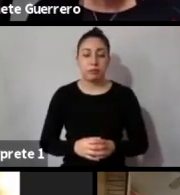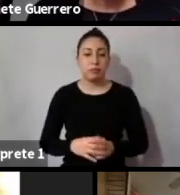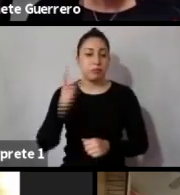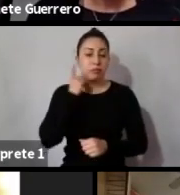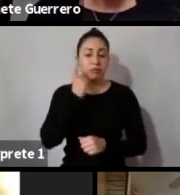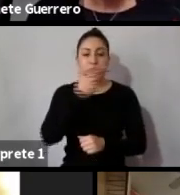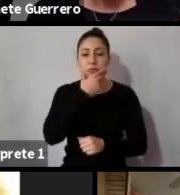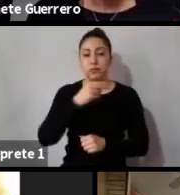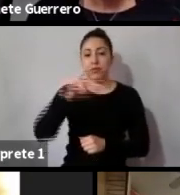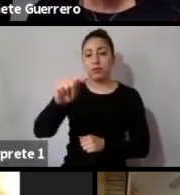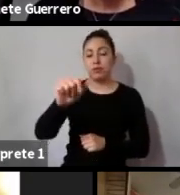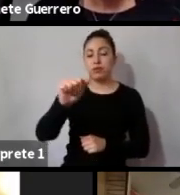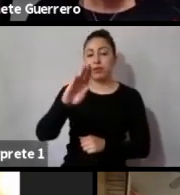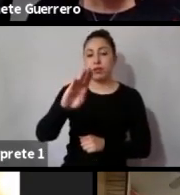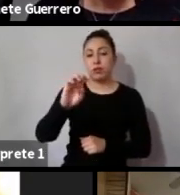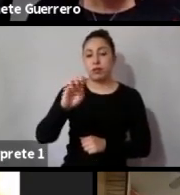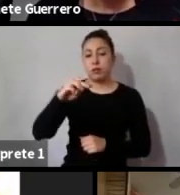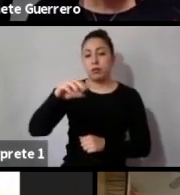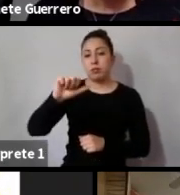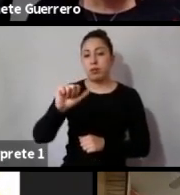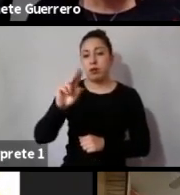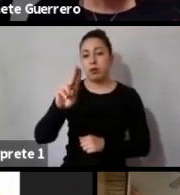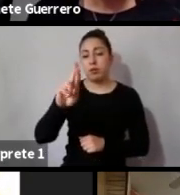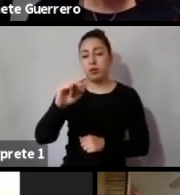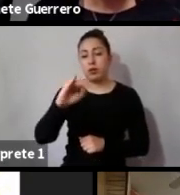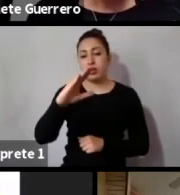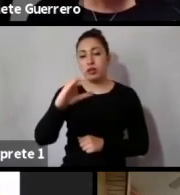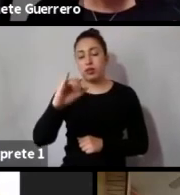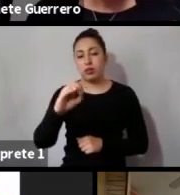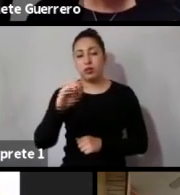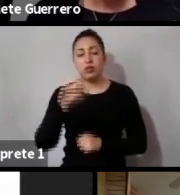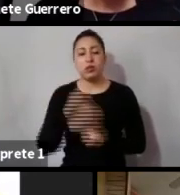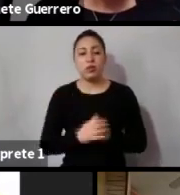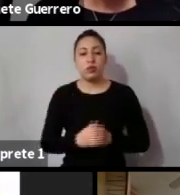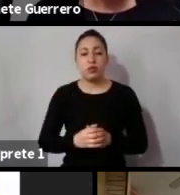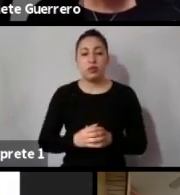Diputado Mauricio Tabe Echartea, coordinador del Grupo Parlamentario de Acción Nacional.